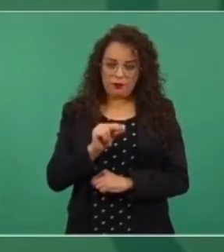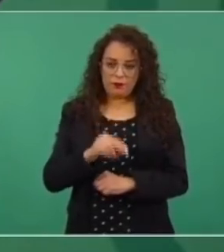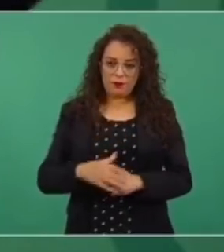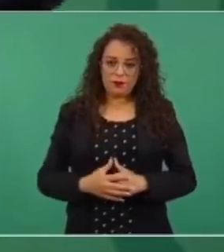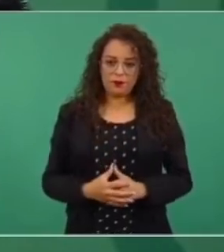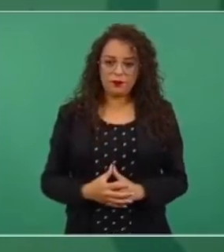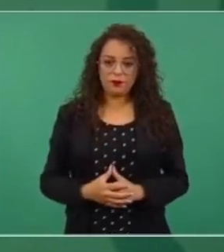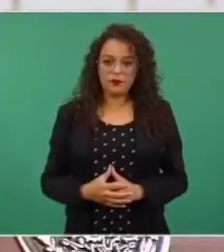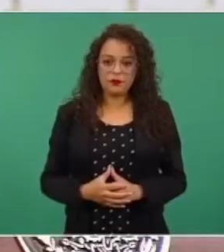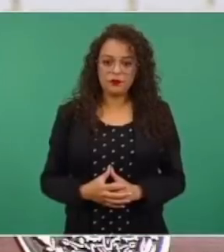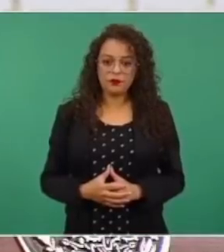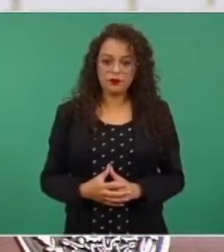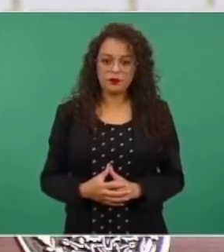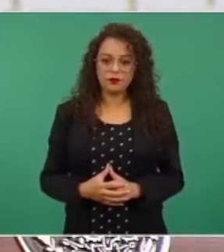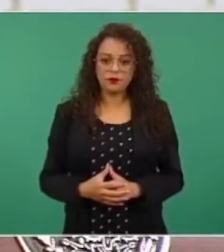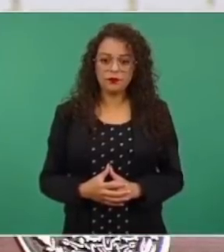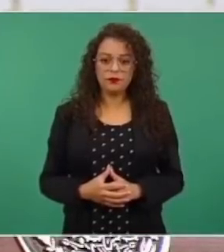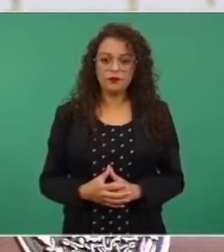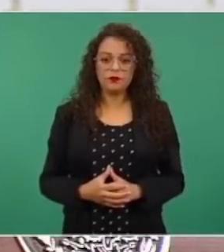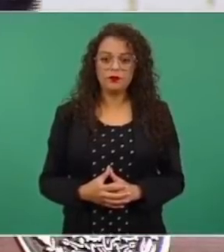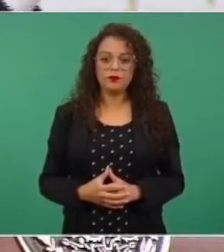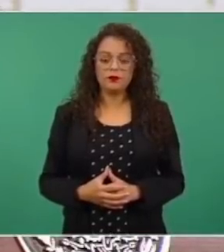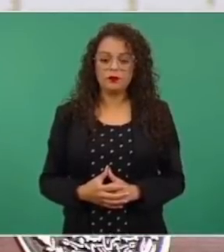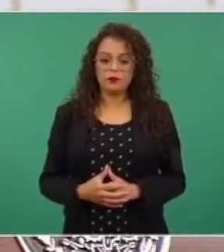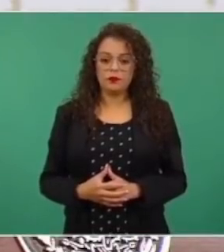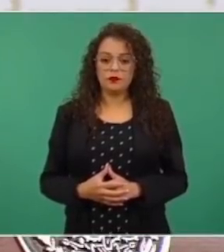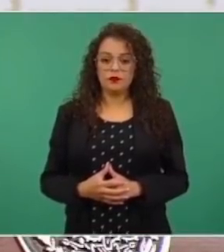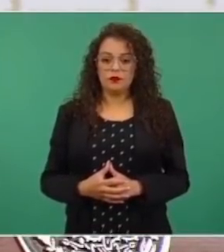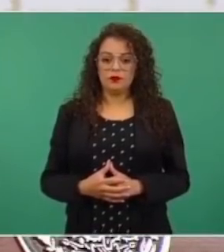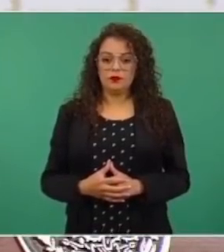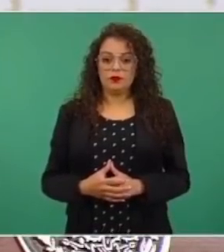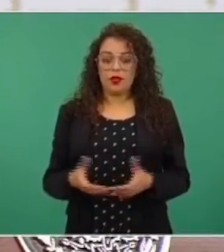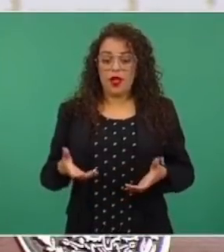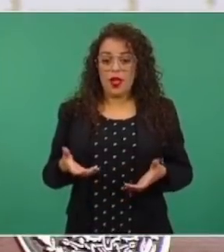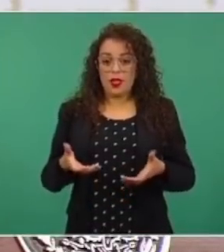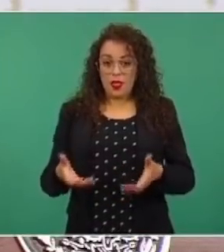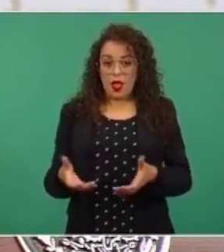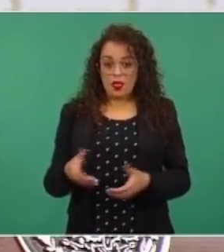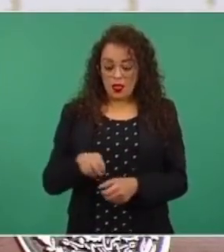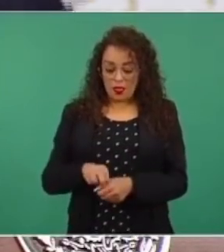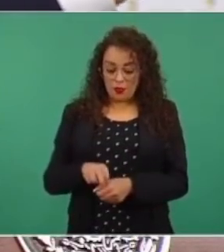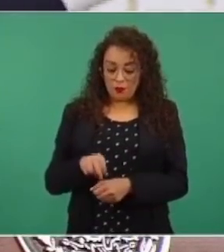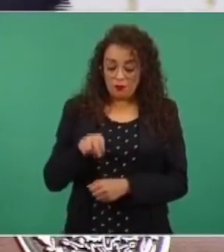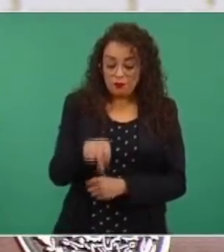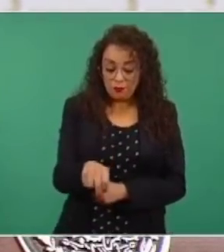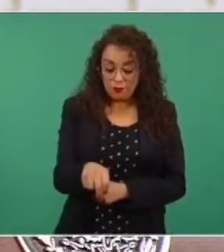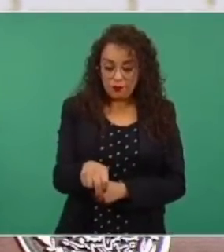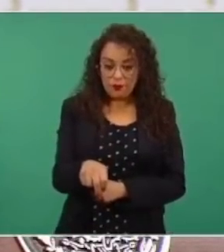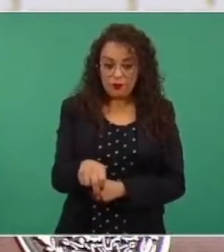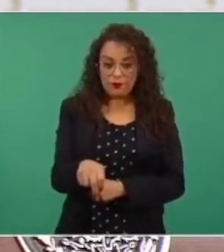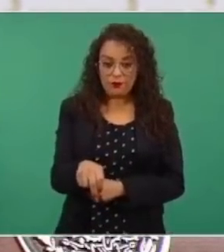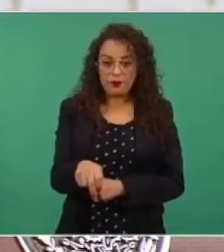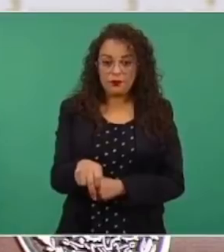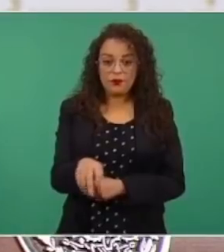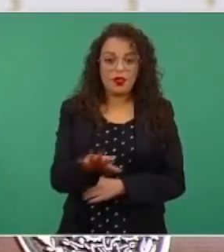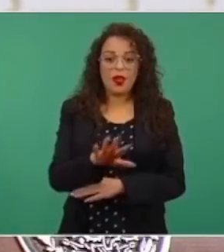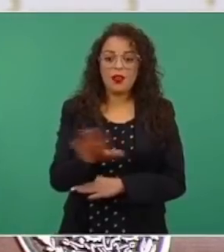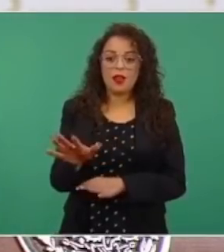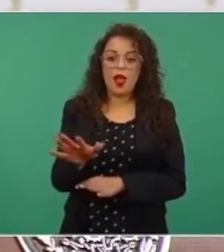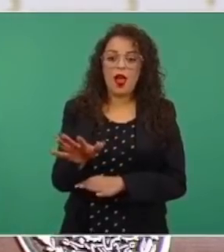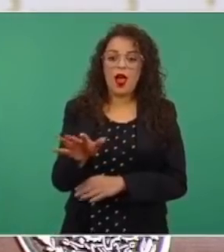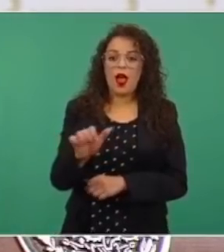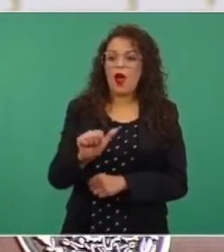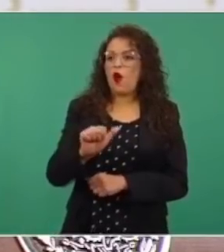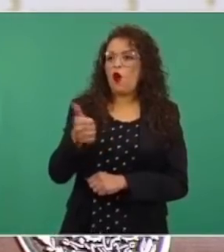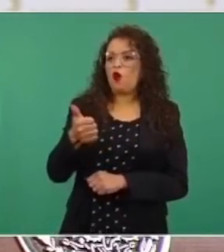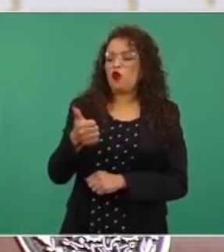posible que se pase una calle, ¿sí?, y ya es otra entidad. No, es la